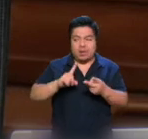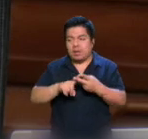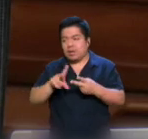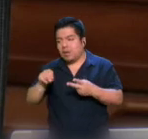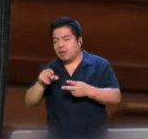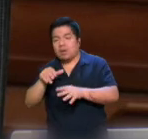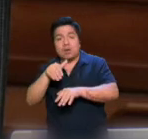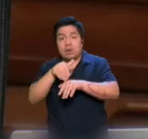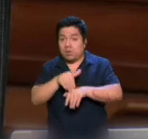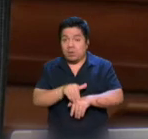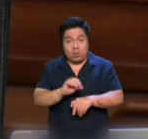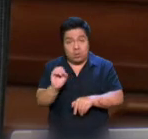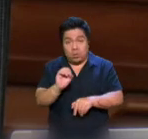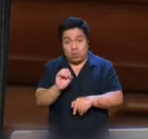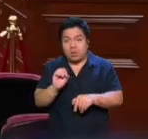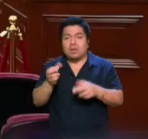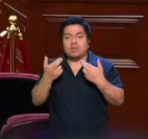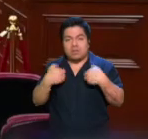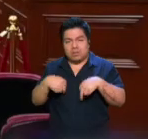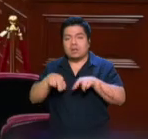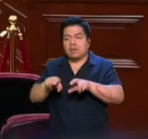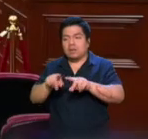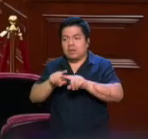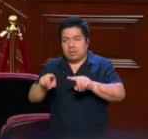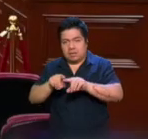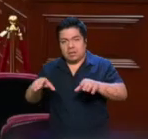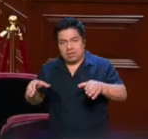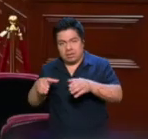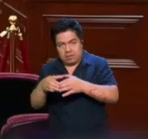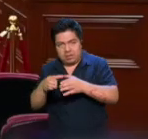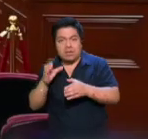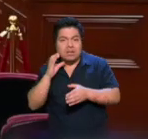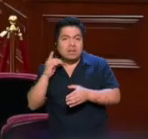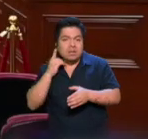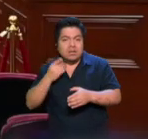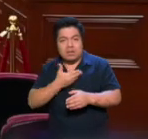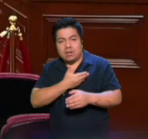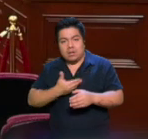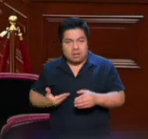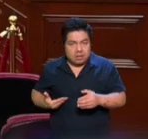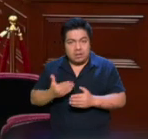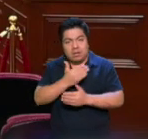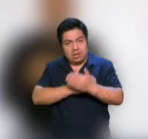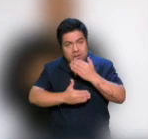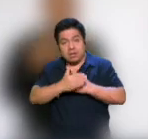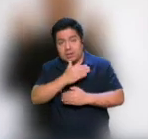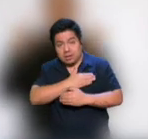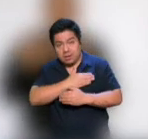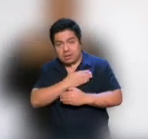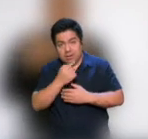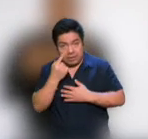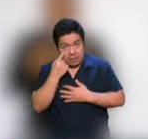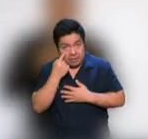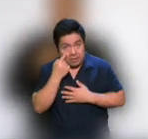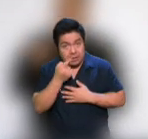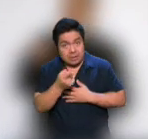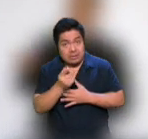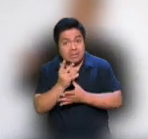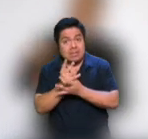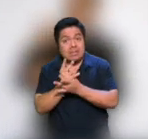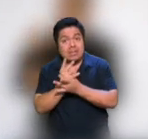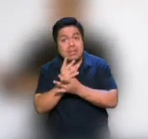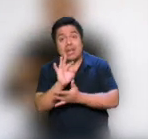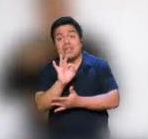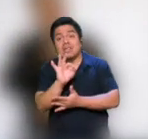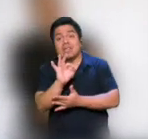esa resolución, sus representantes, las y los legisladores, así como la presidenta de México, Claudia Sheinbaum, escuche bien, dijo,